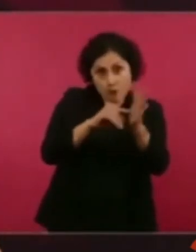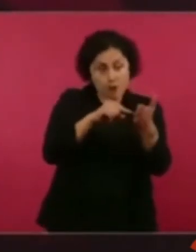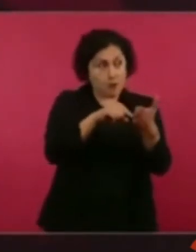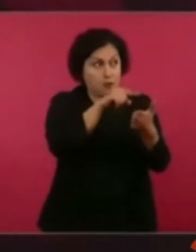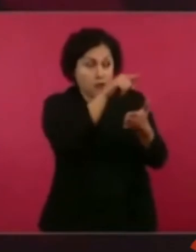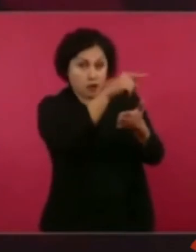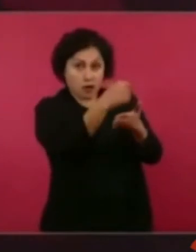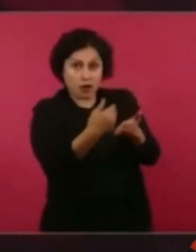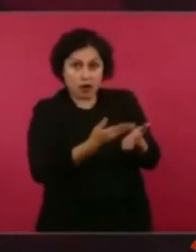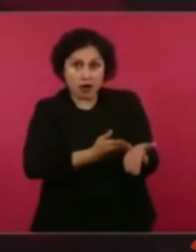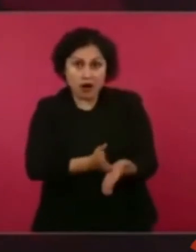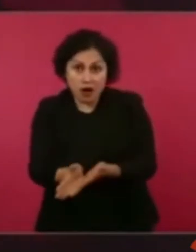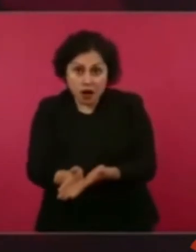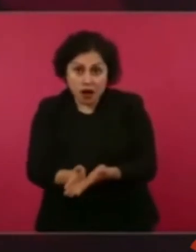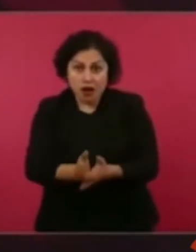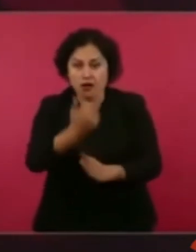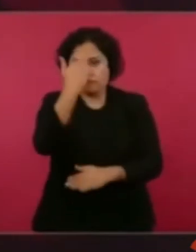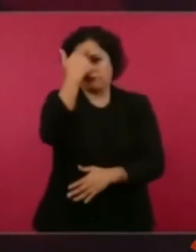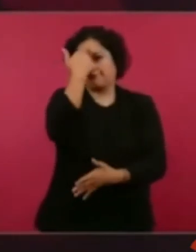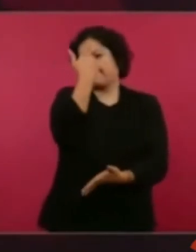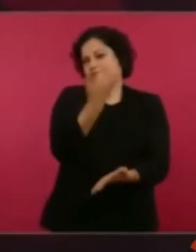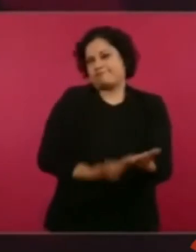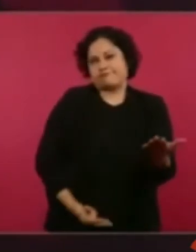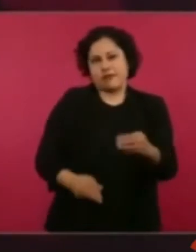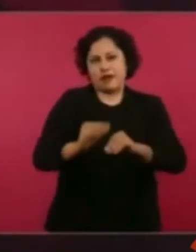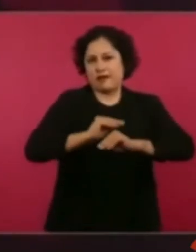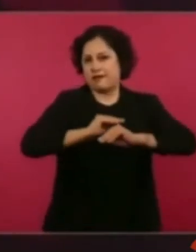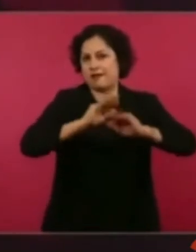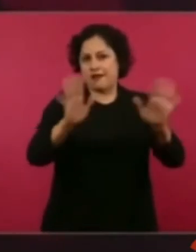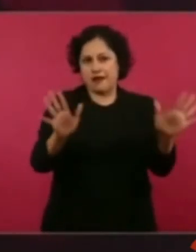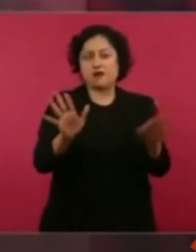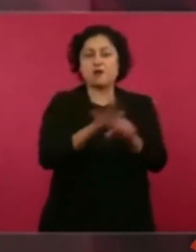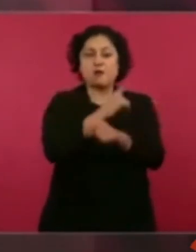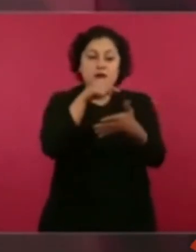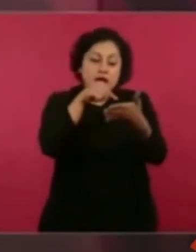la soberanía de los pueblos.